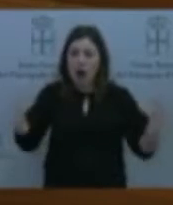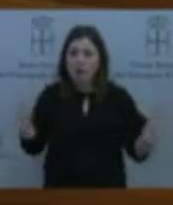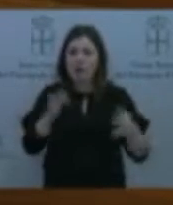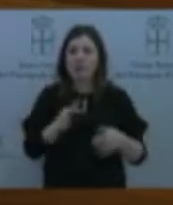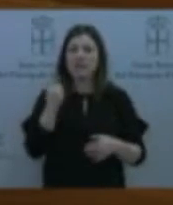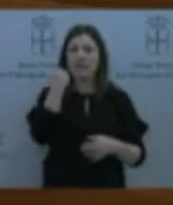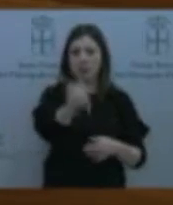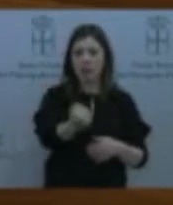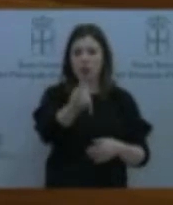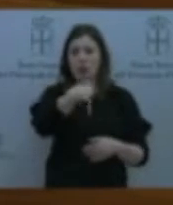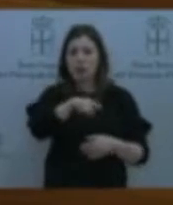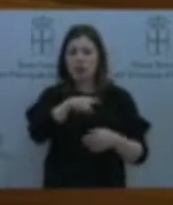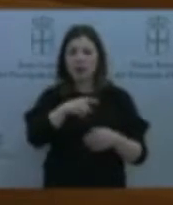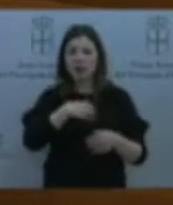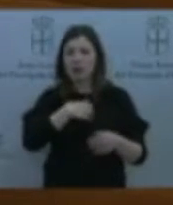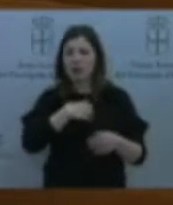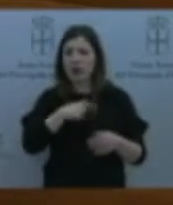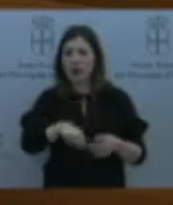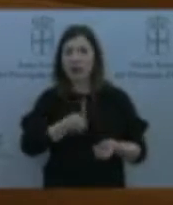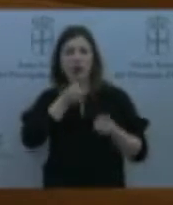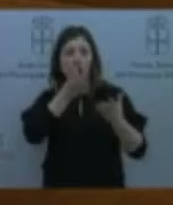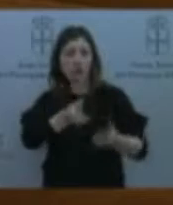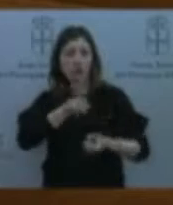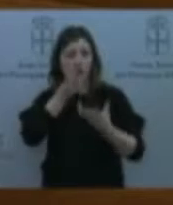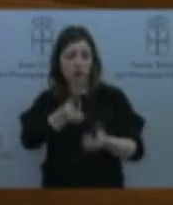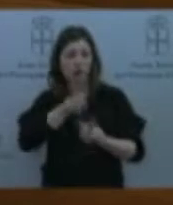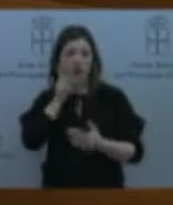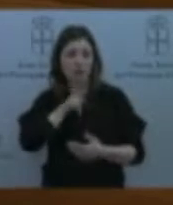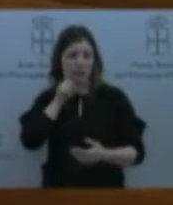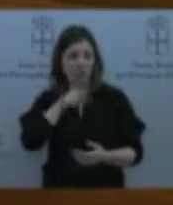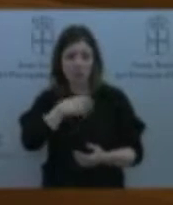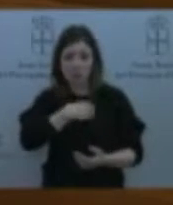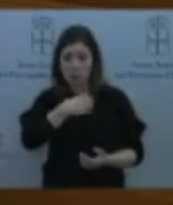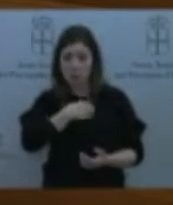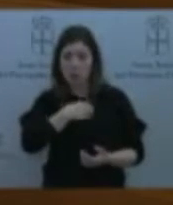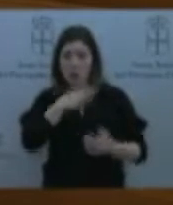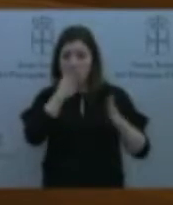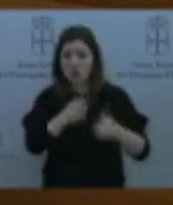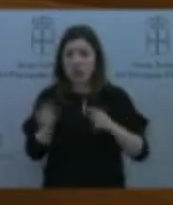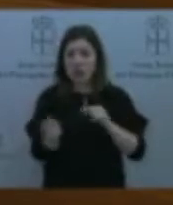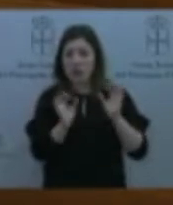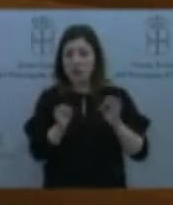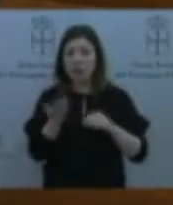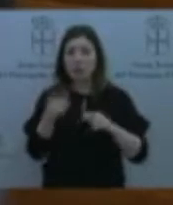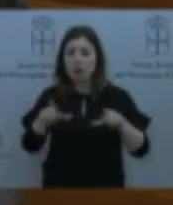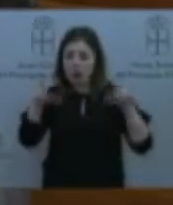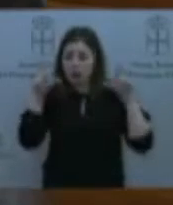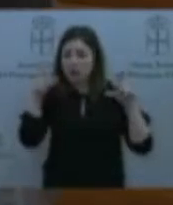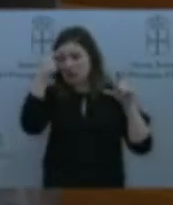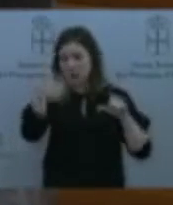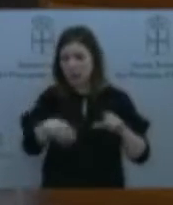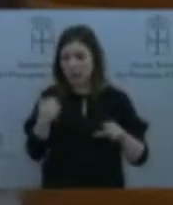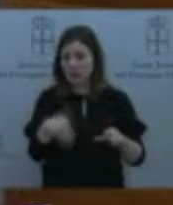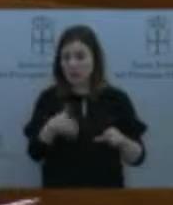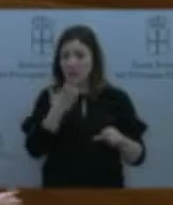contarnos mentiras. Ustedes en ese debate, efectivamente, eran protagonistas, lo sabían. Mire, se reformará la ley electoral mediante la presentación de una proposición de ley que